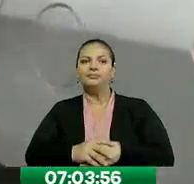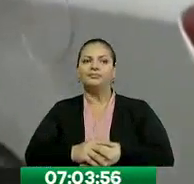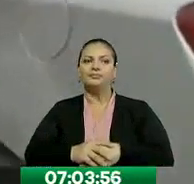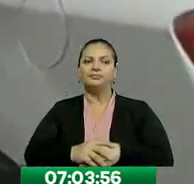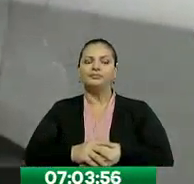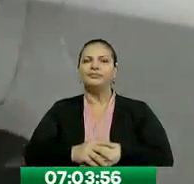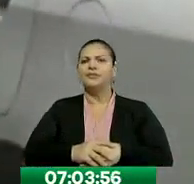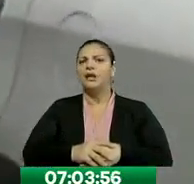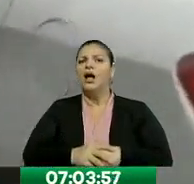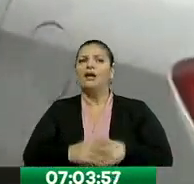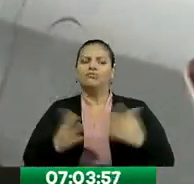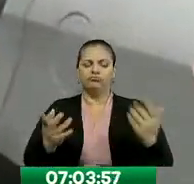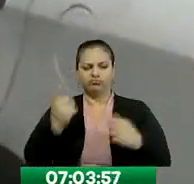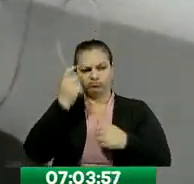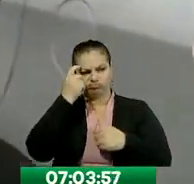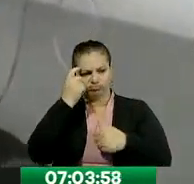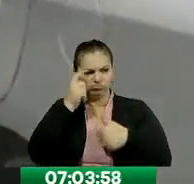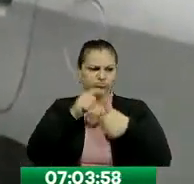muchas hipótesis y